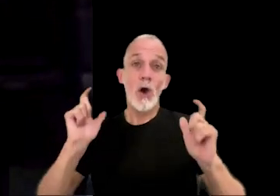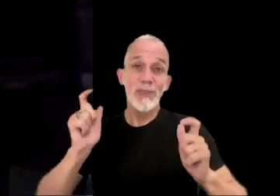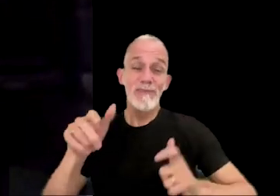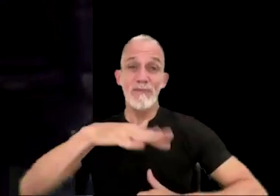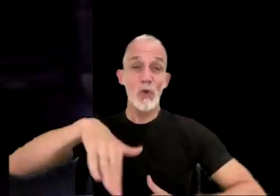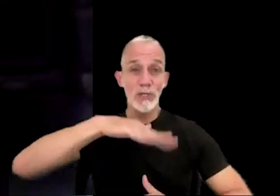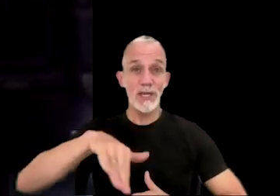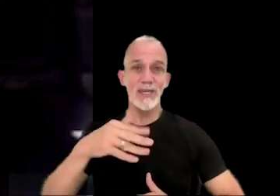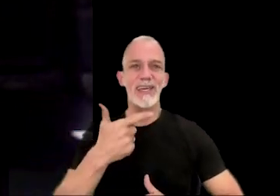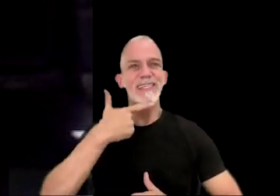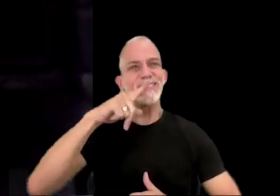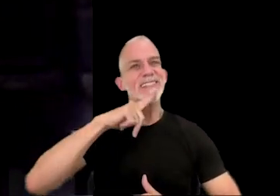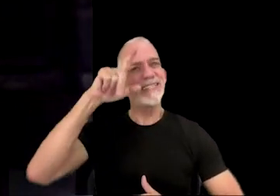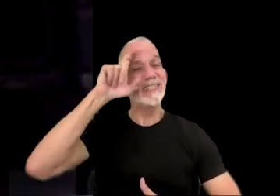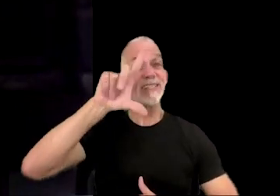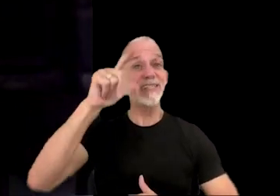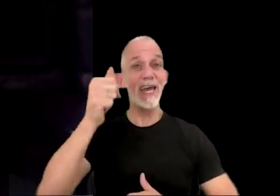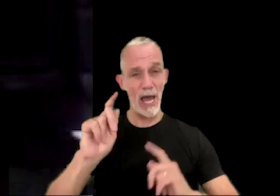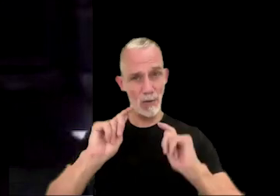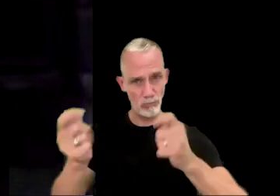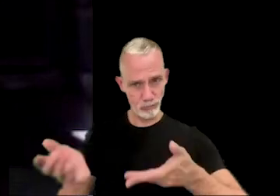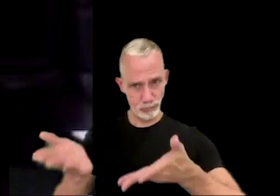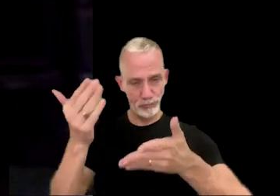Estela, te doy la palabra.